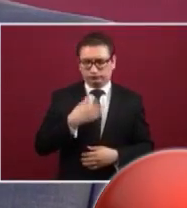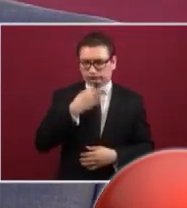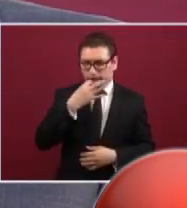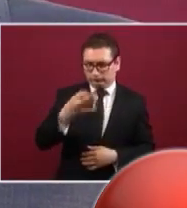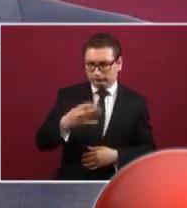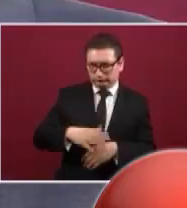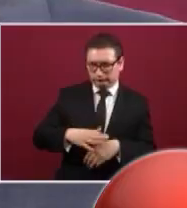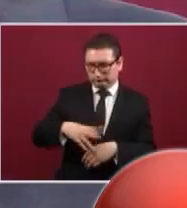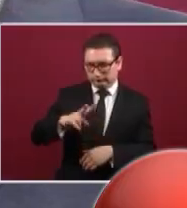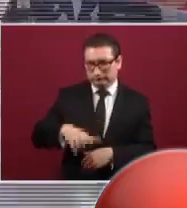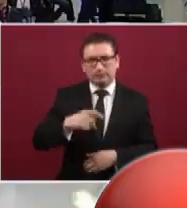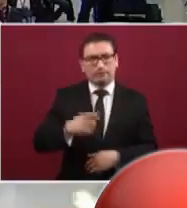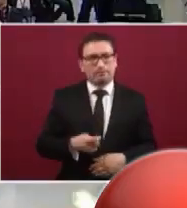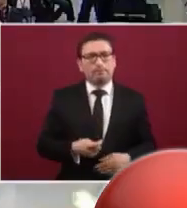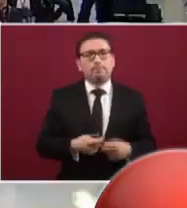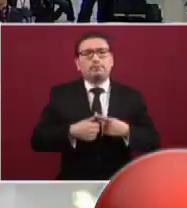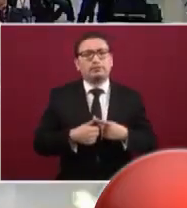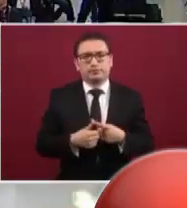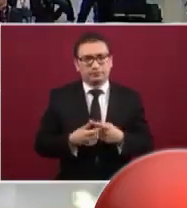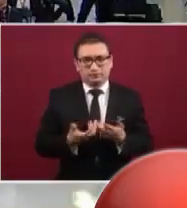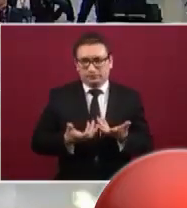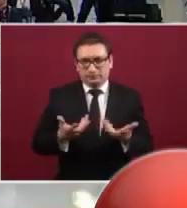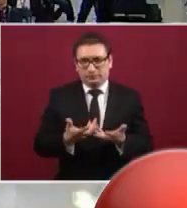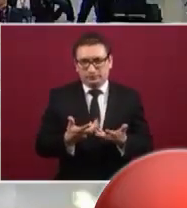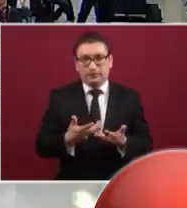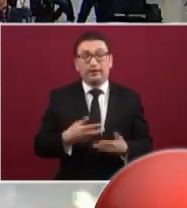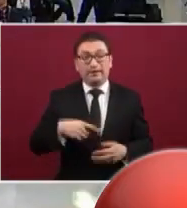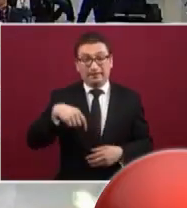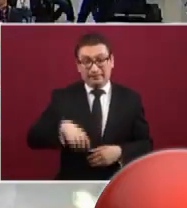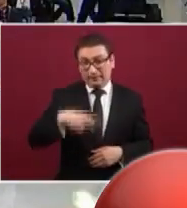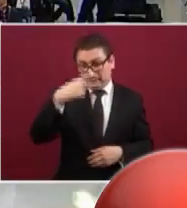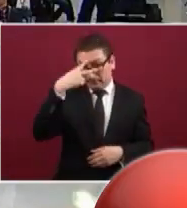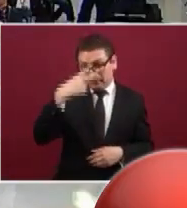por primera vez en la historia de México